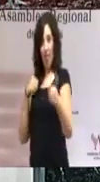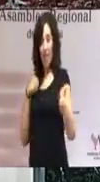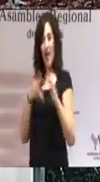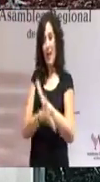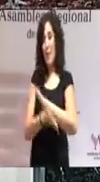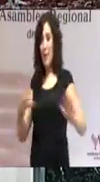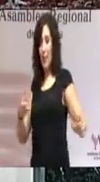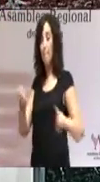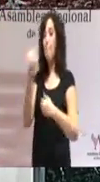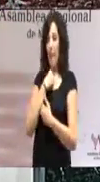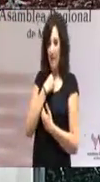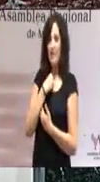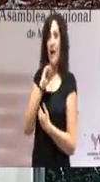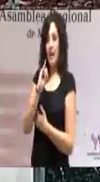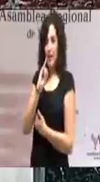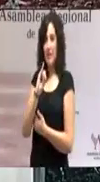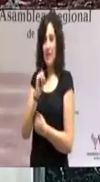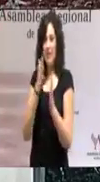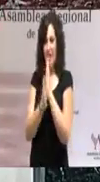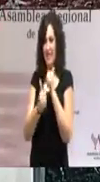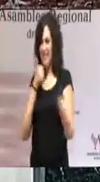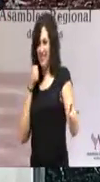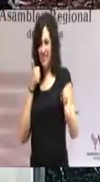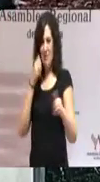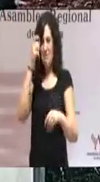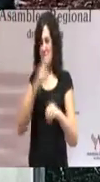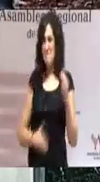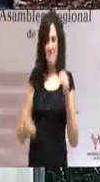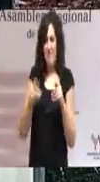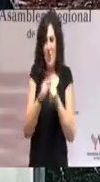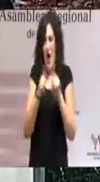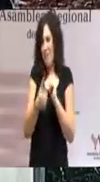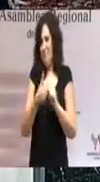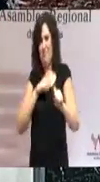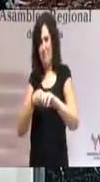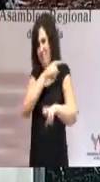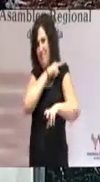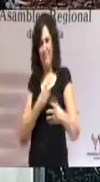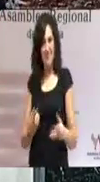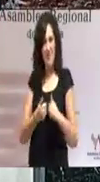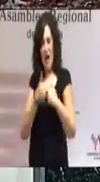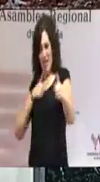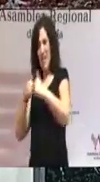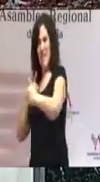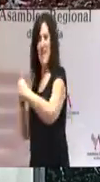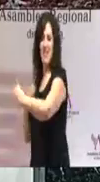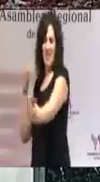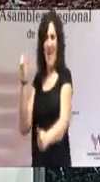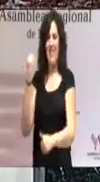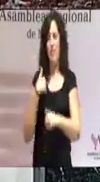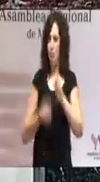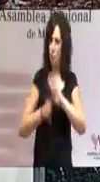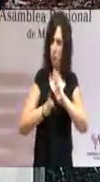que nosotros es, en muchos casos, mayor. Y lo mantengo, porque esa es la